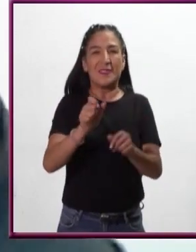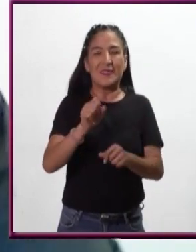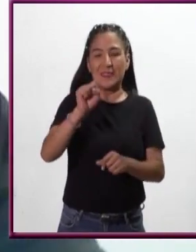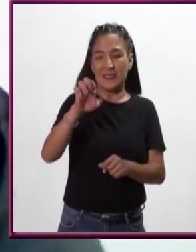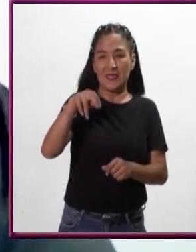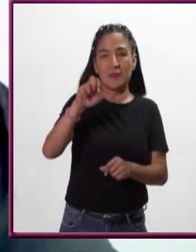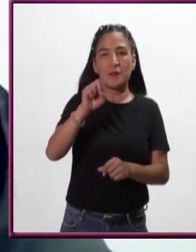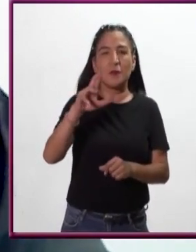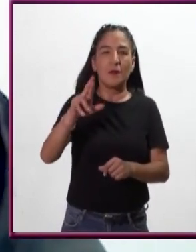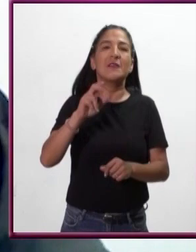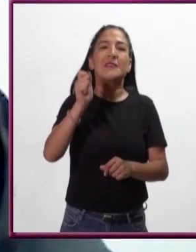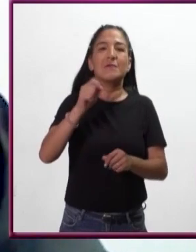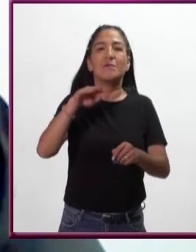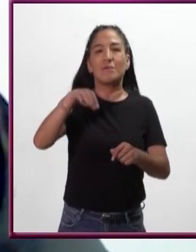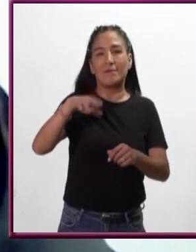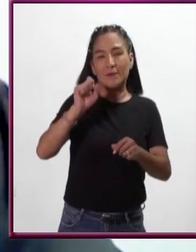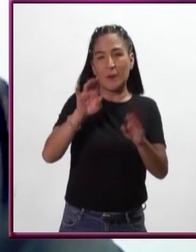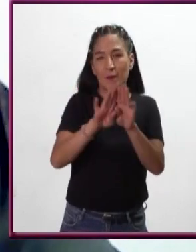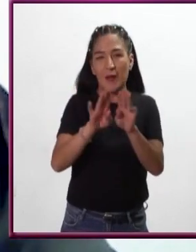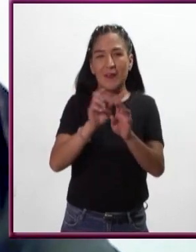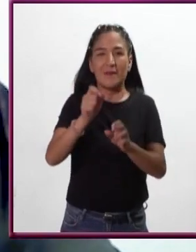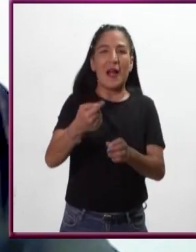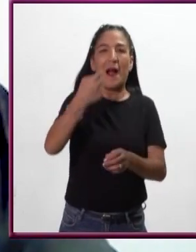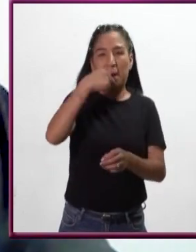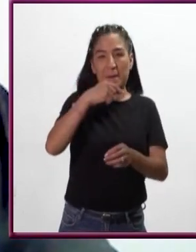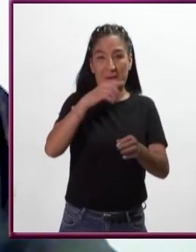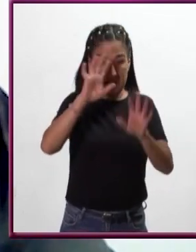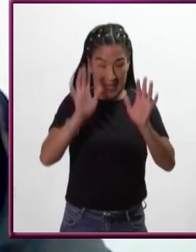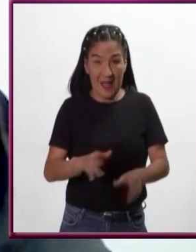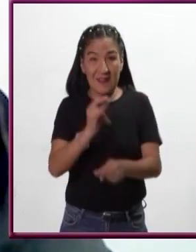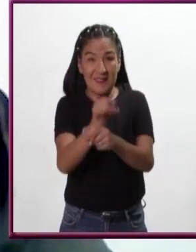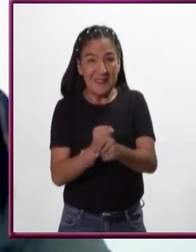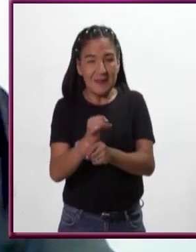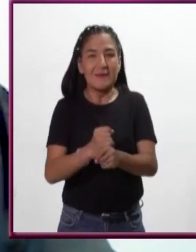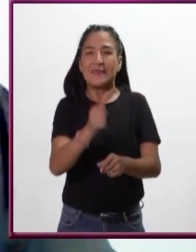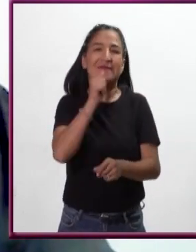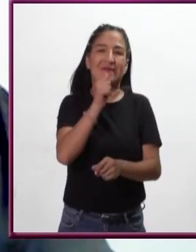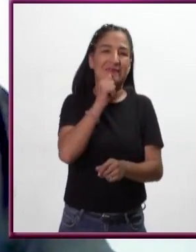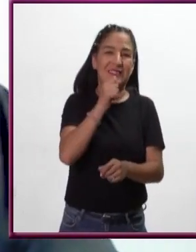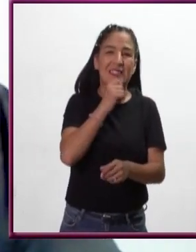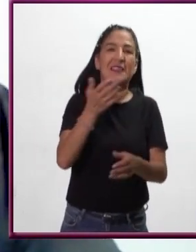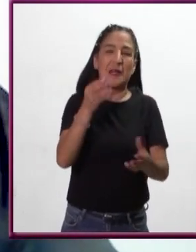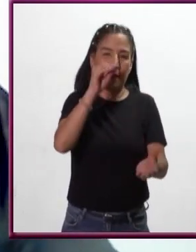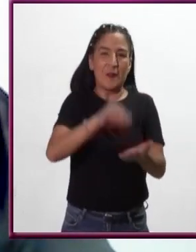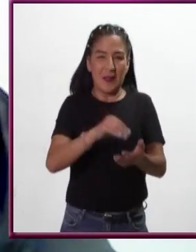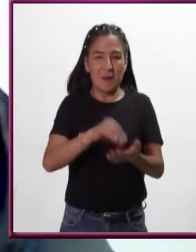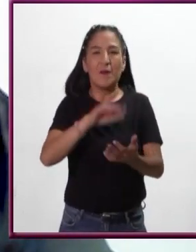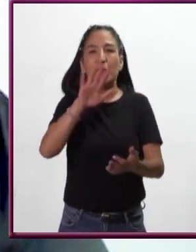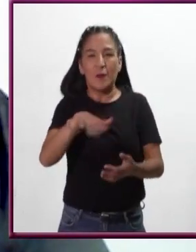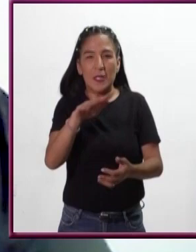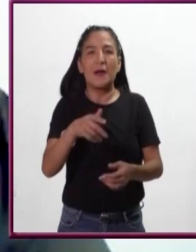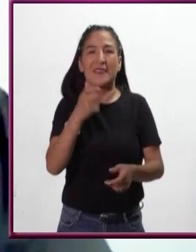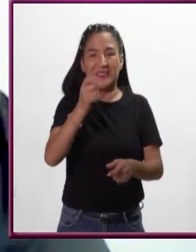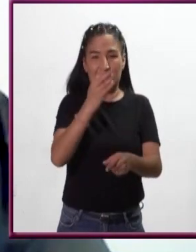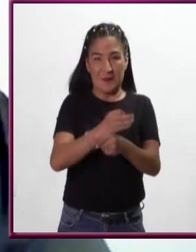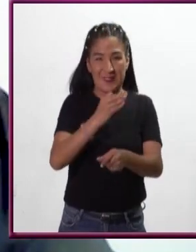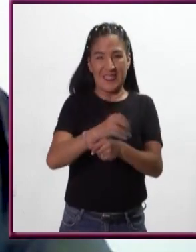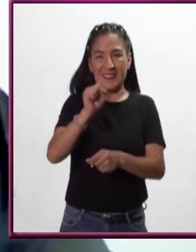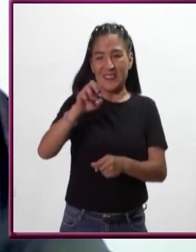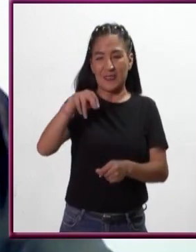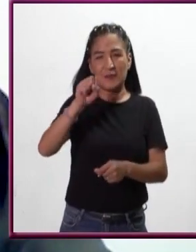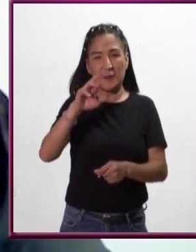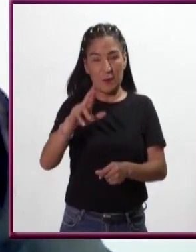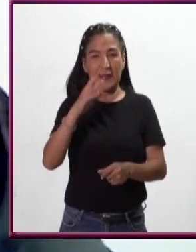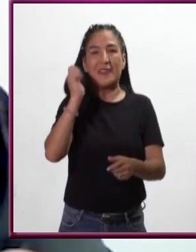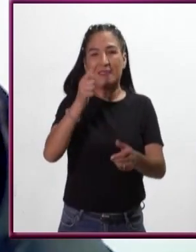de sensores es a nivel molecular, cosa que no se ha logrado hacer todavía. Te digo, como les comentaba, los sensores actuales con los